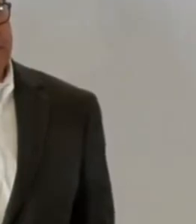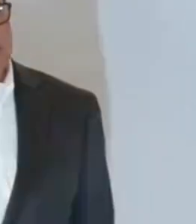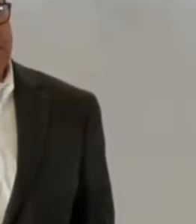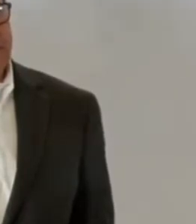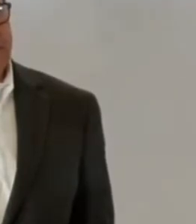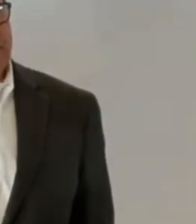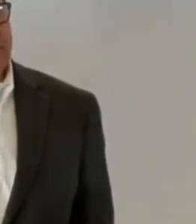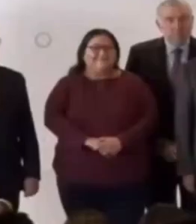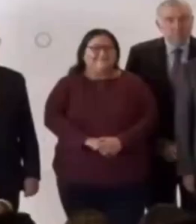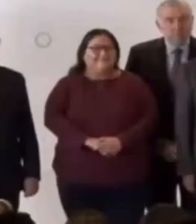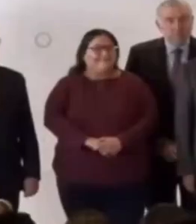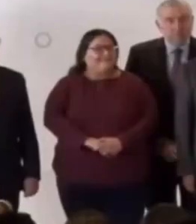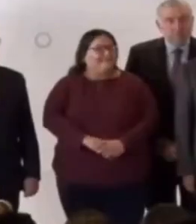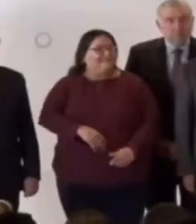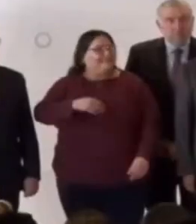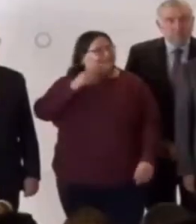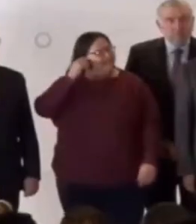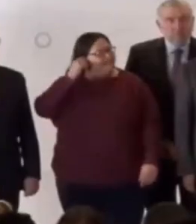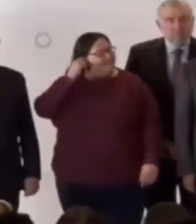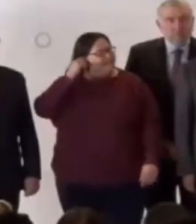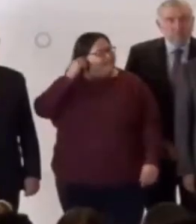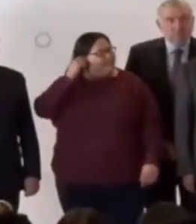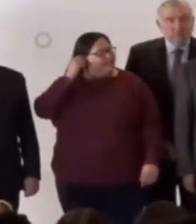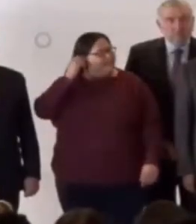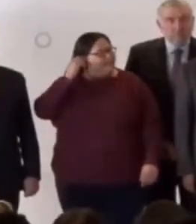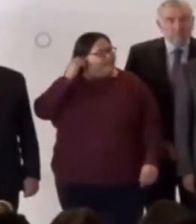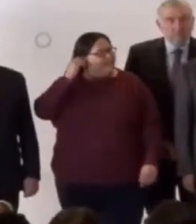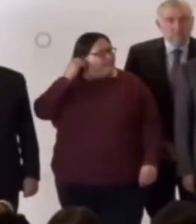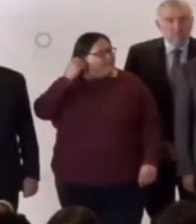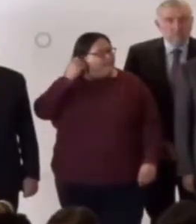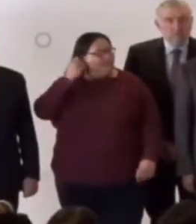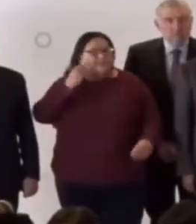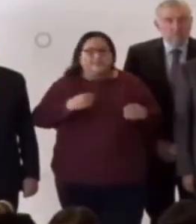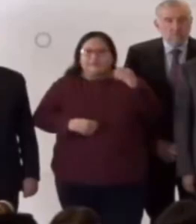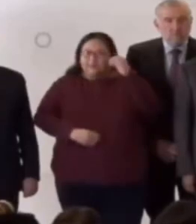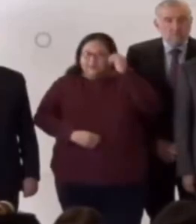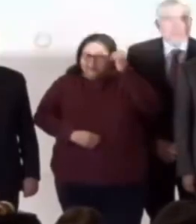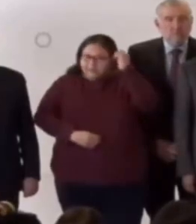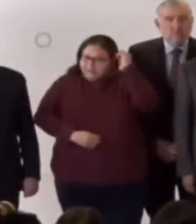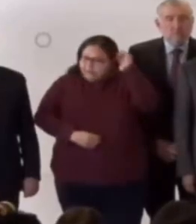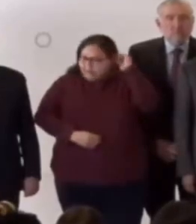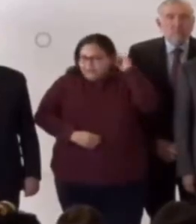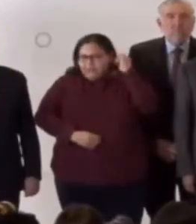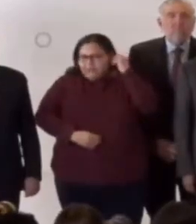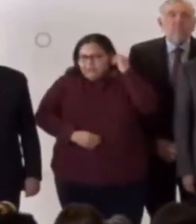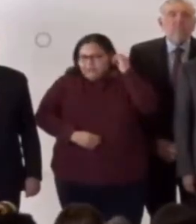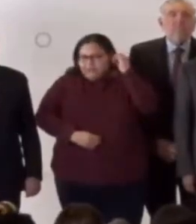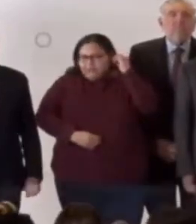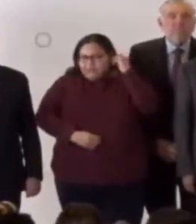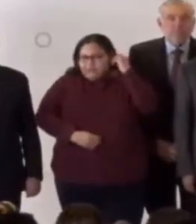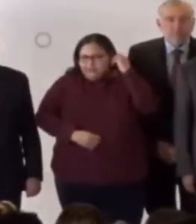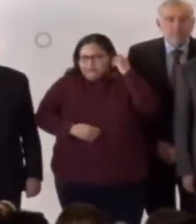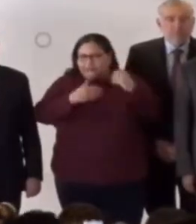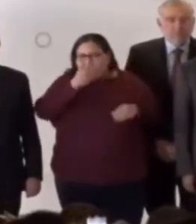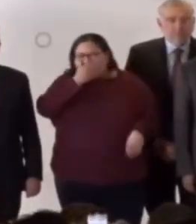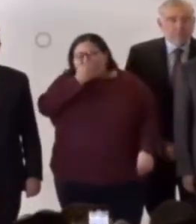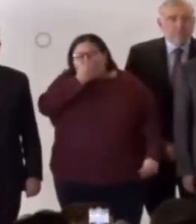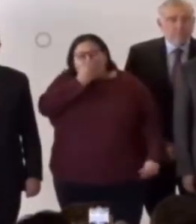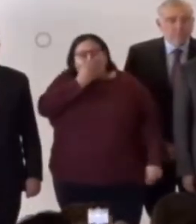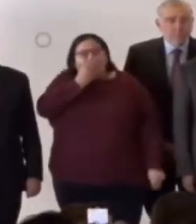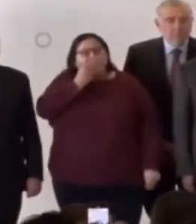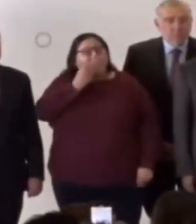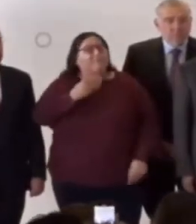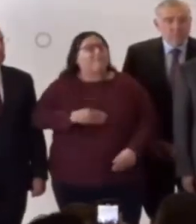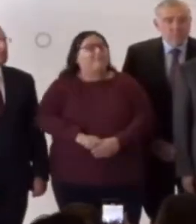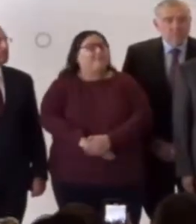posición frente a las propuestas de reforma constitucional que presentó el día de ayer el presidente de la